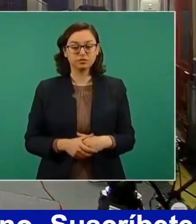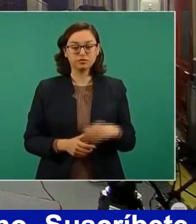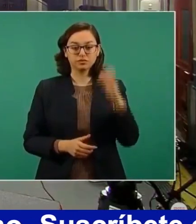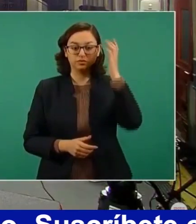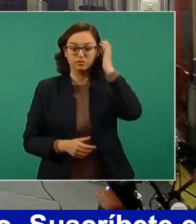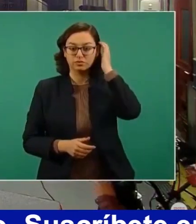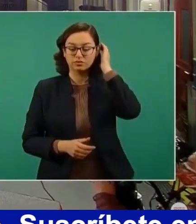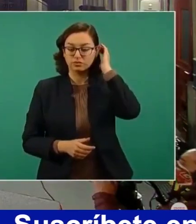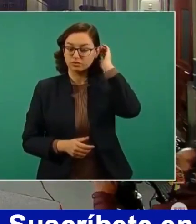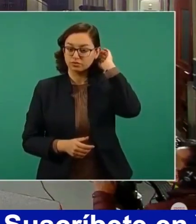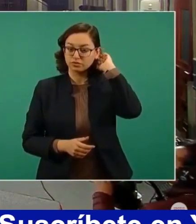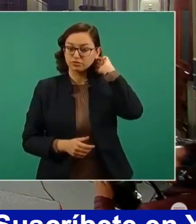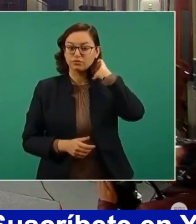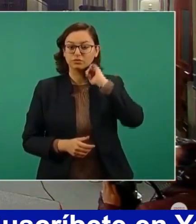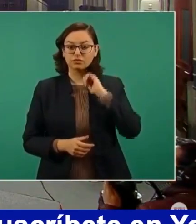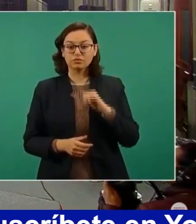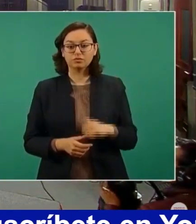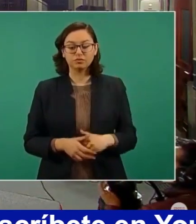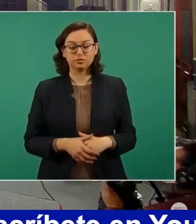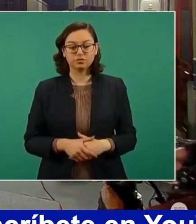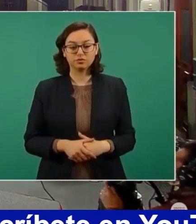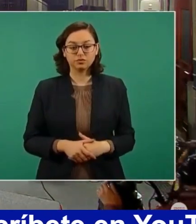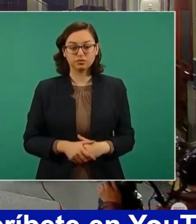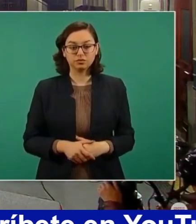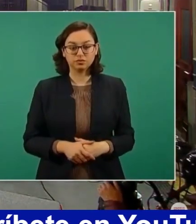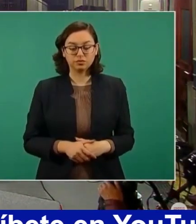Si me prestas.